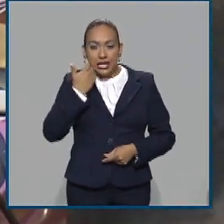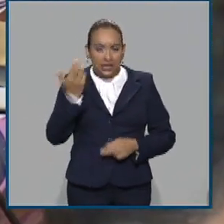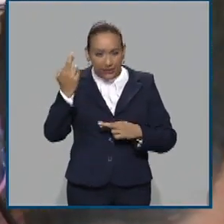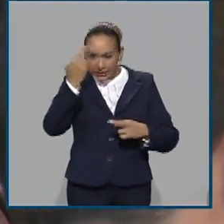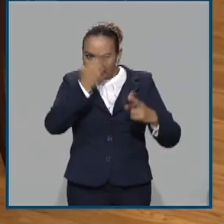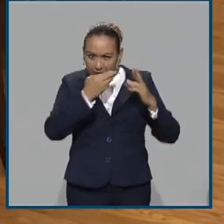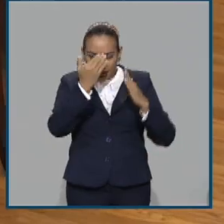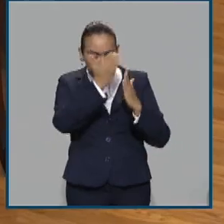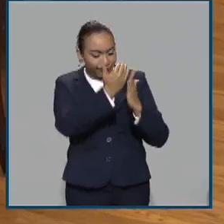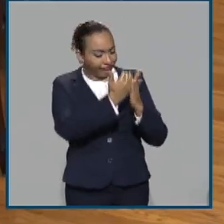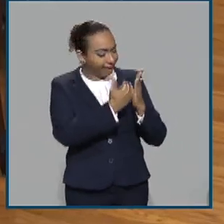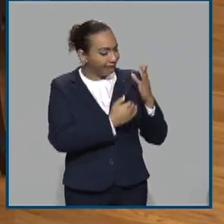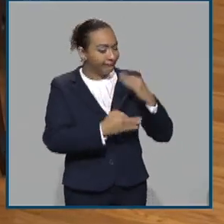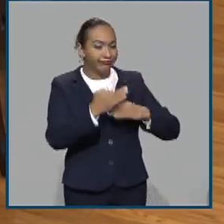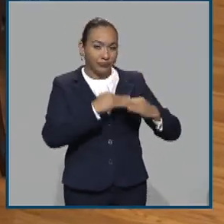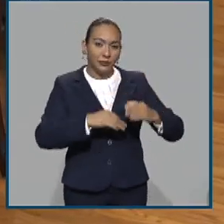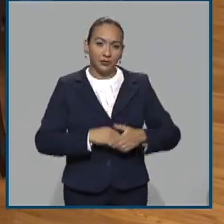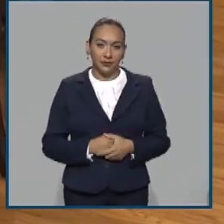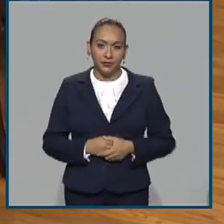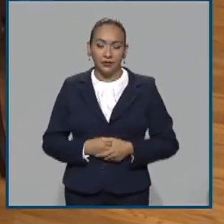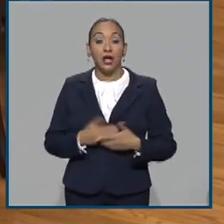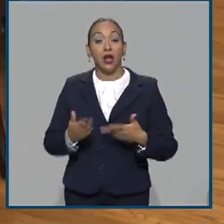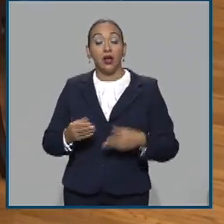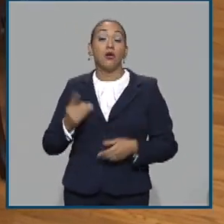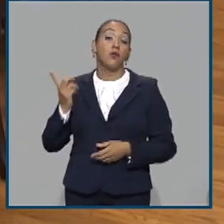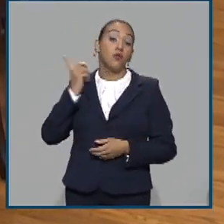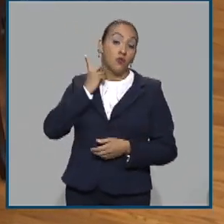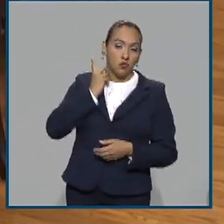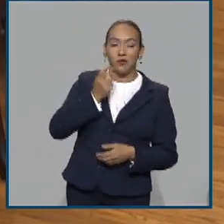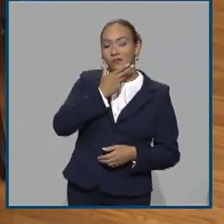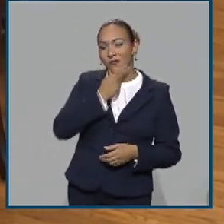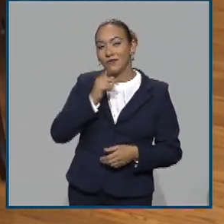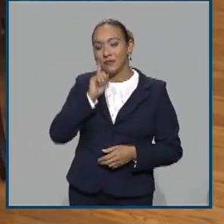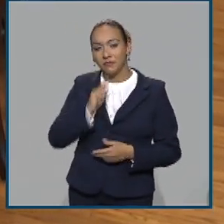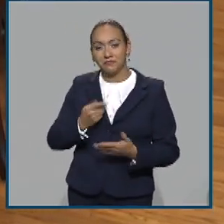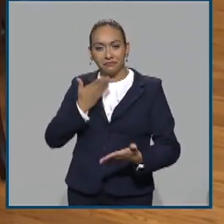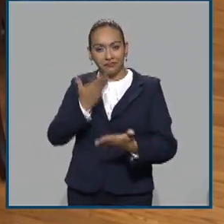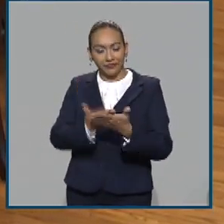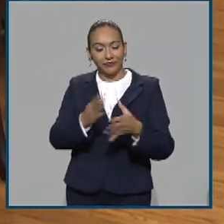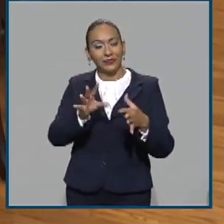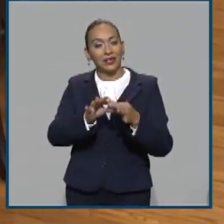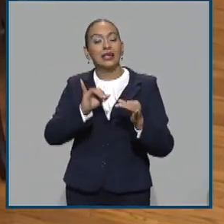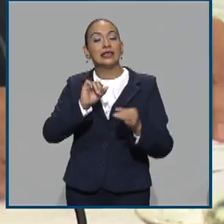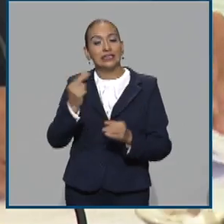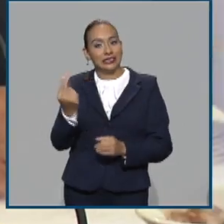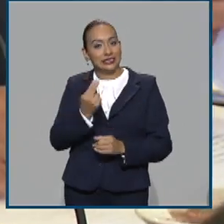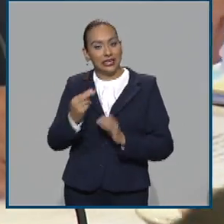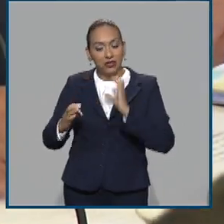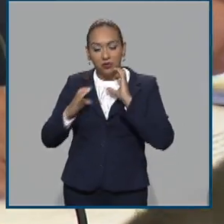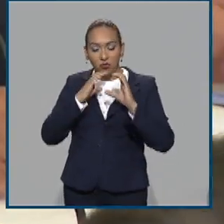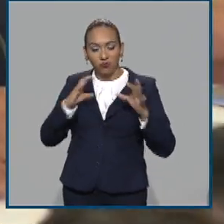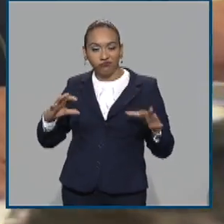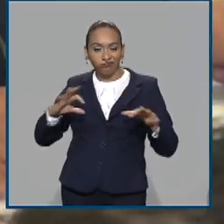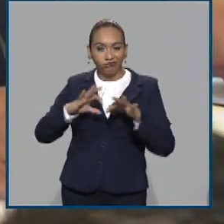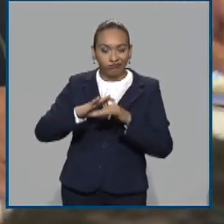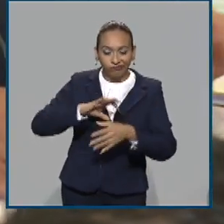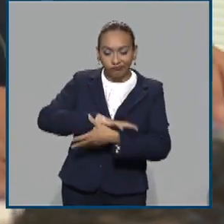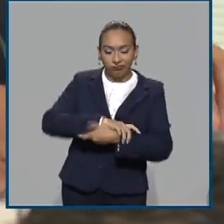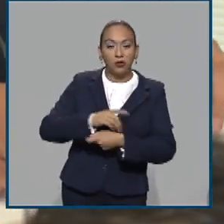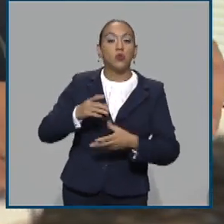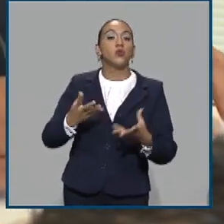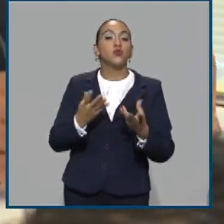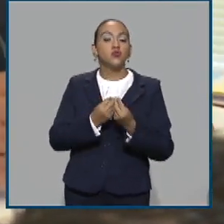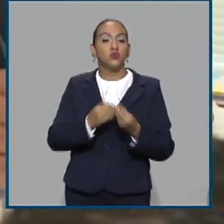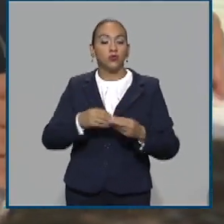comicios presidenciales. Por su parte, las y los diputados plantearon la necesidad de contar con una comunicación estrecha con la máxima